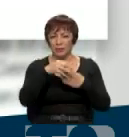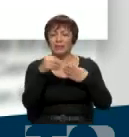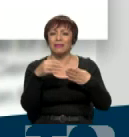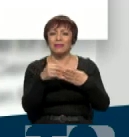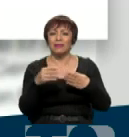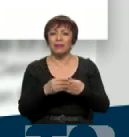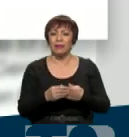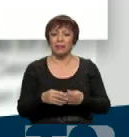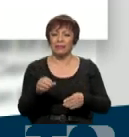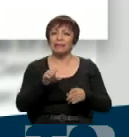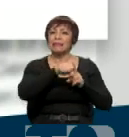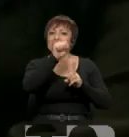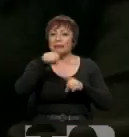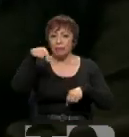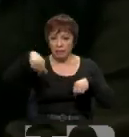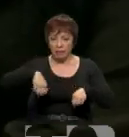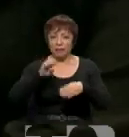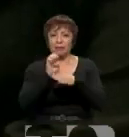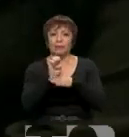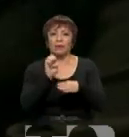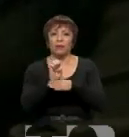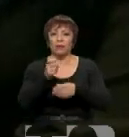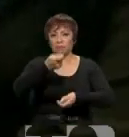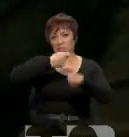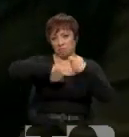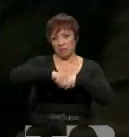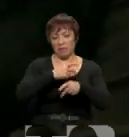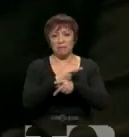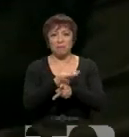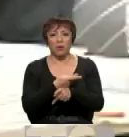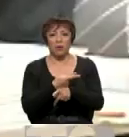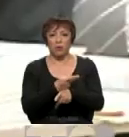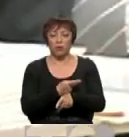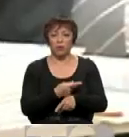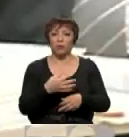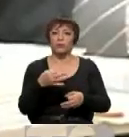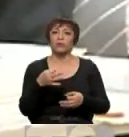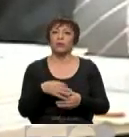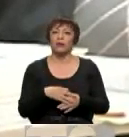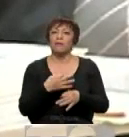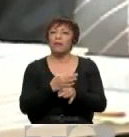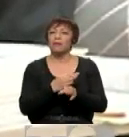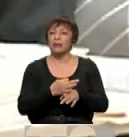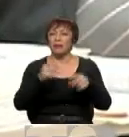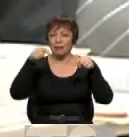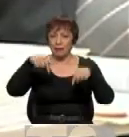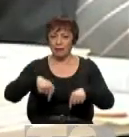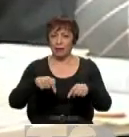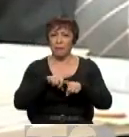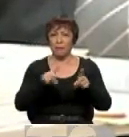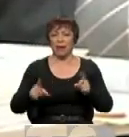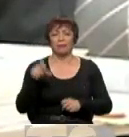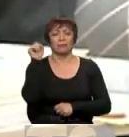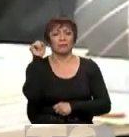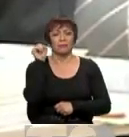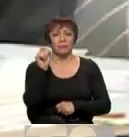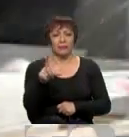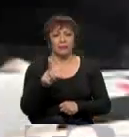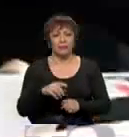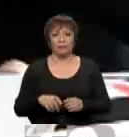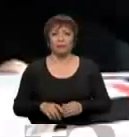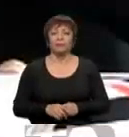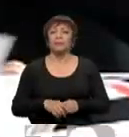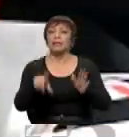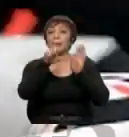financiero legal de ecuador mediante la venta de productos prefabricados sobrevalorados a la empresa el importe sea de